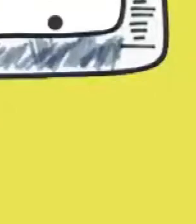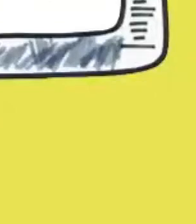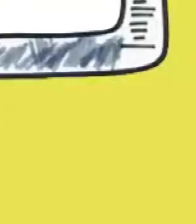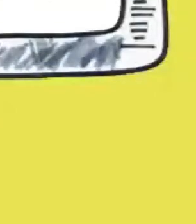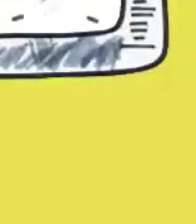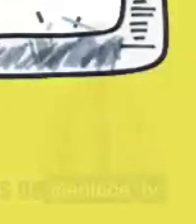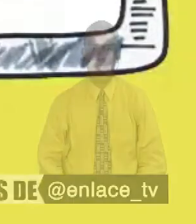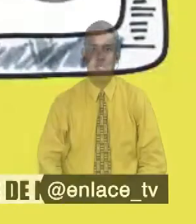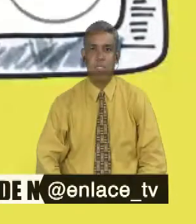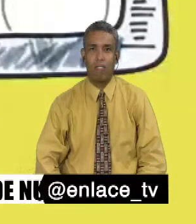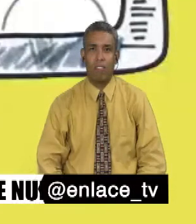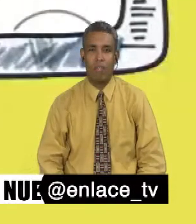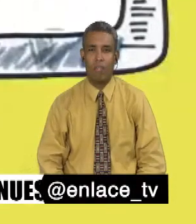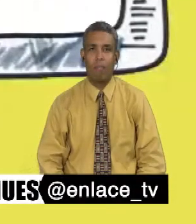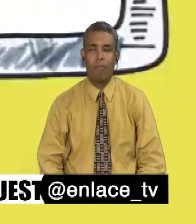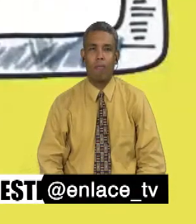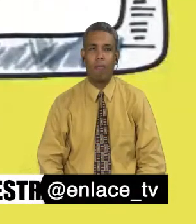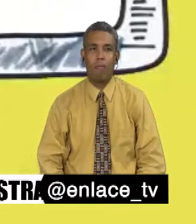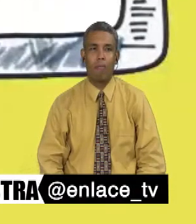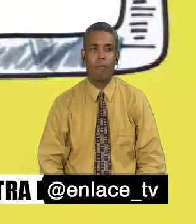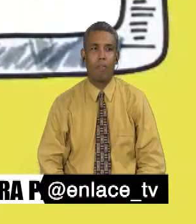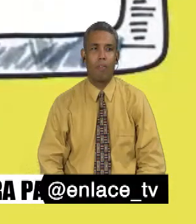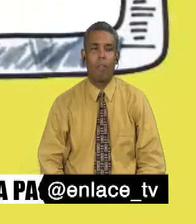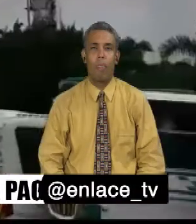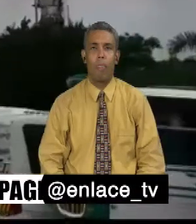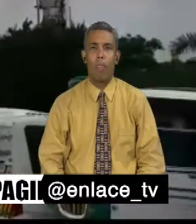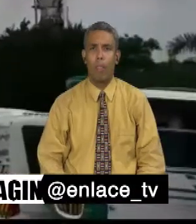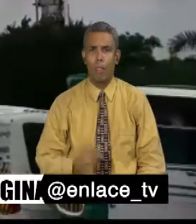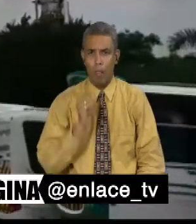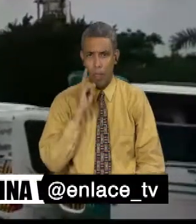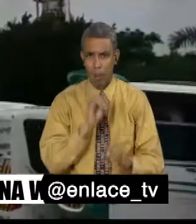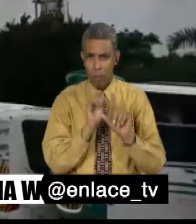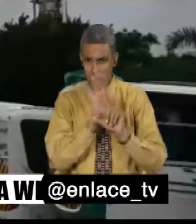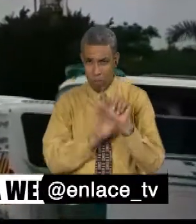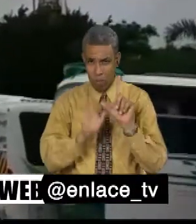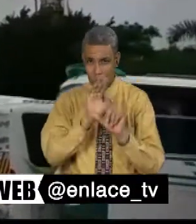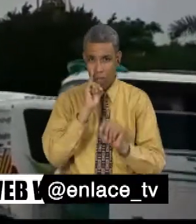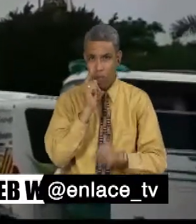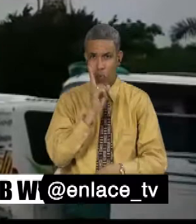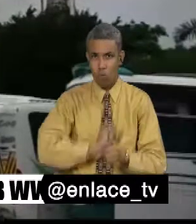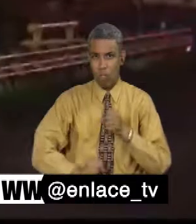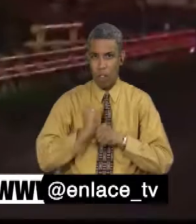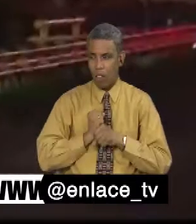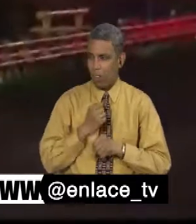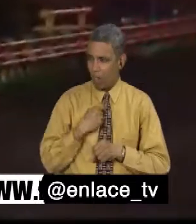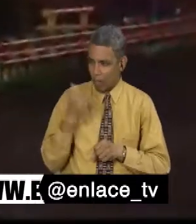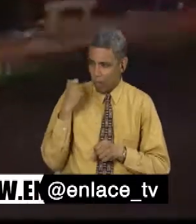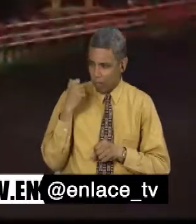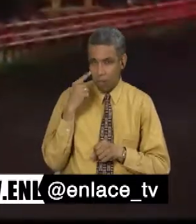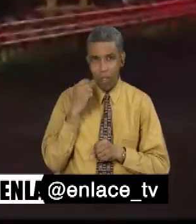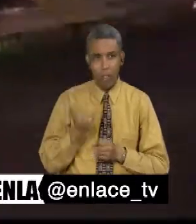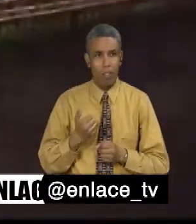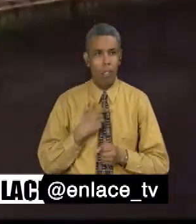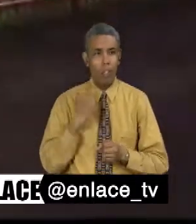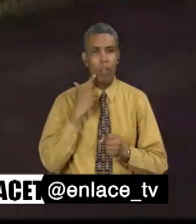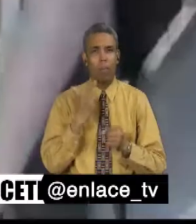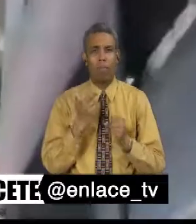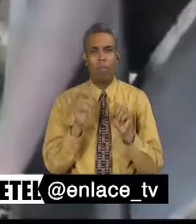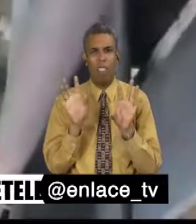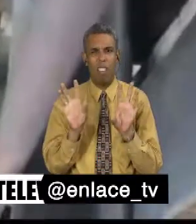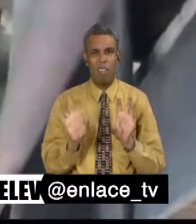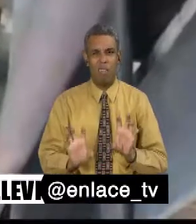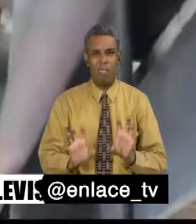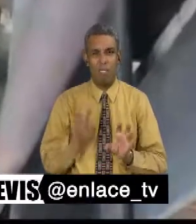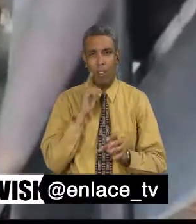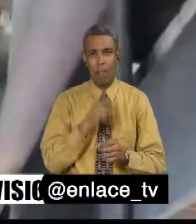operaba como un relojito, pero próximo a colapsar. ¿Recuerdan este video? Ha pasado un año y la situación de integridad de las plantas y equipos, la seguridad de las personas,